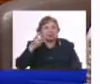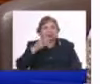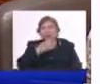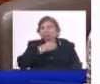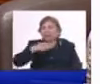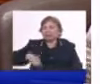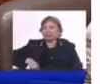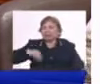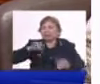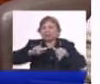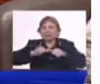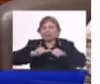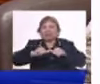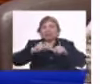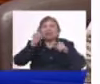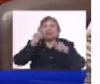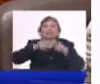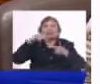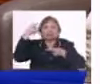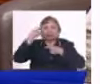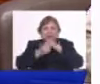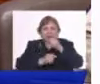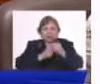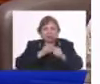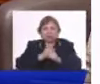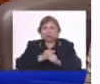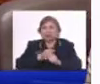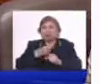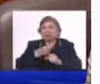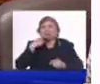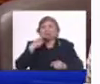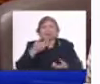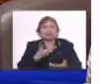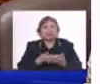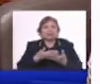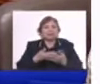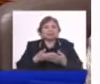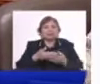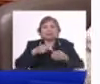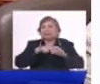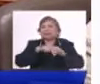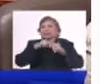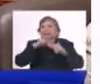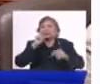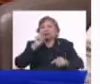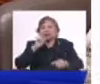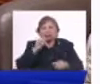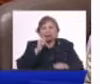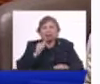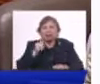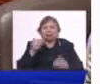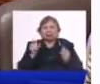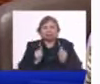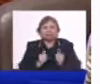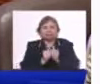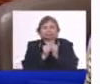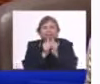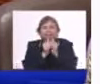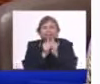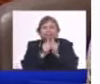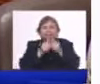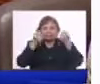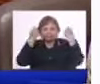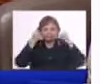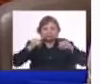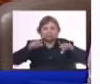garantizarle que se quede hasta el próximo año. Votar a favor sería renunciar a acompañar a esta